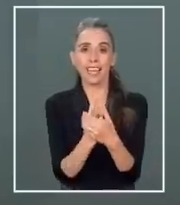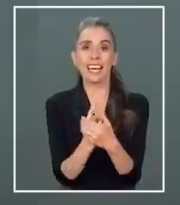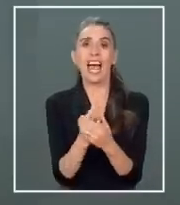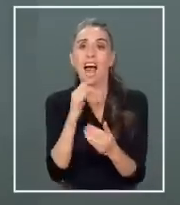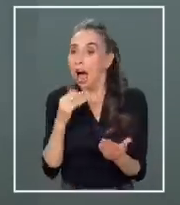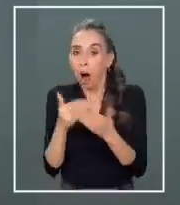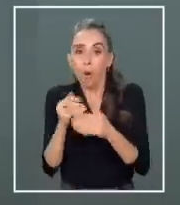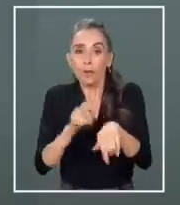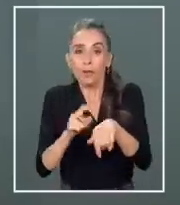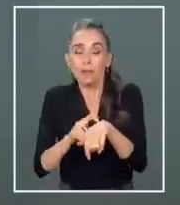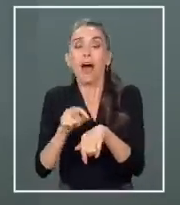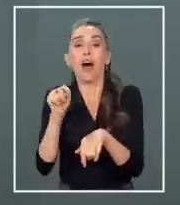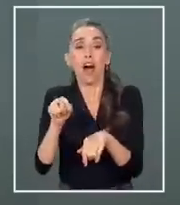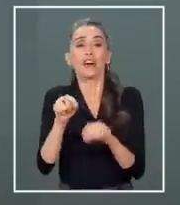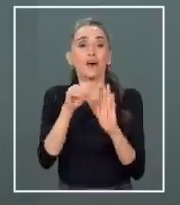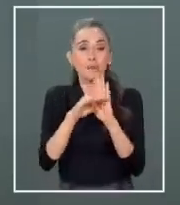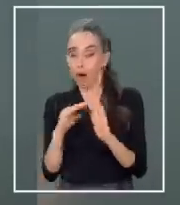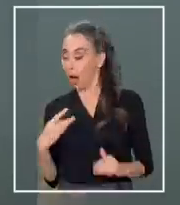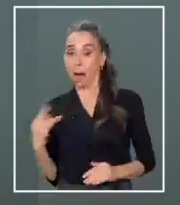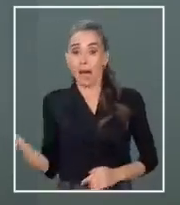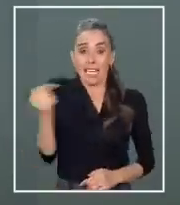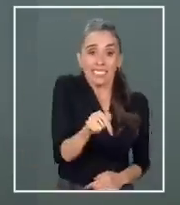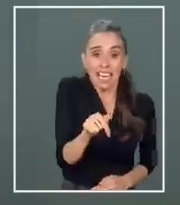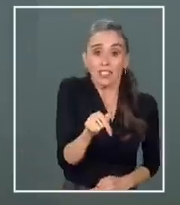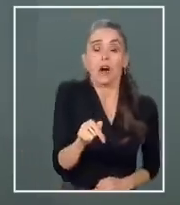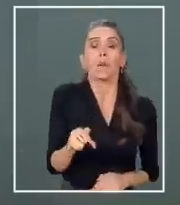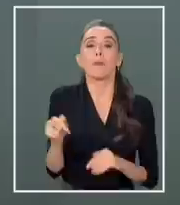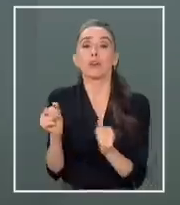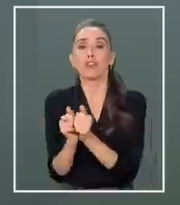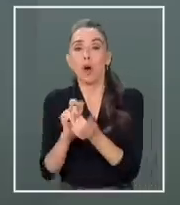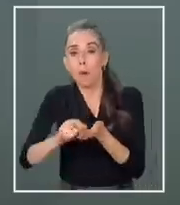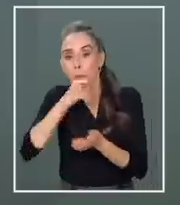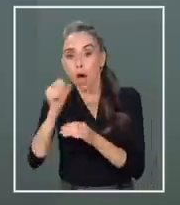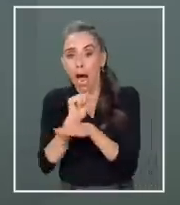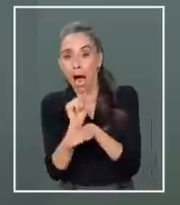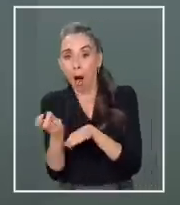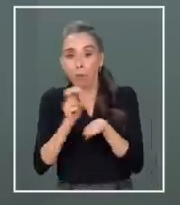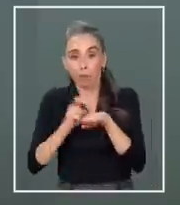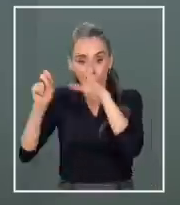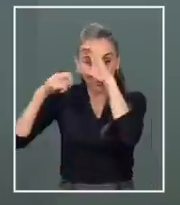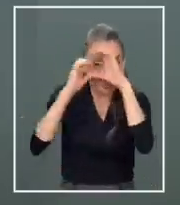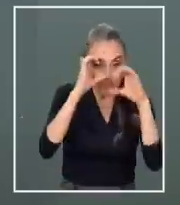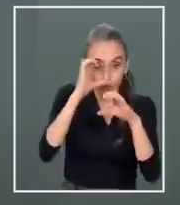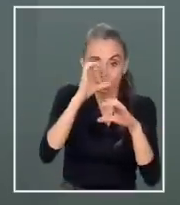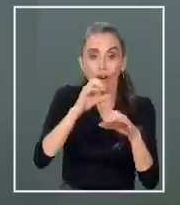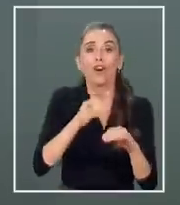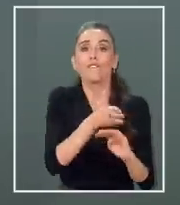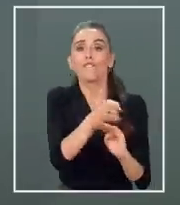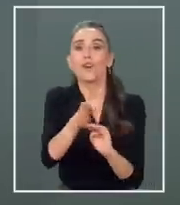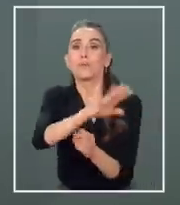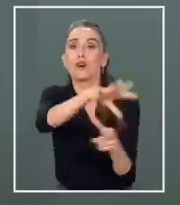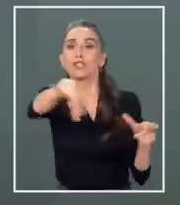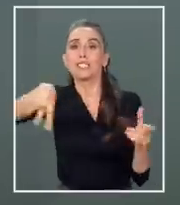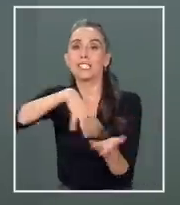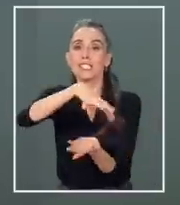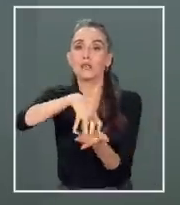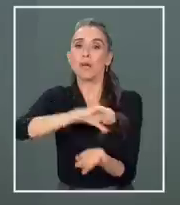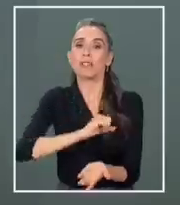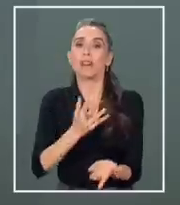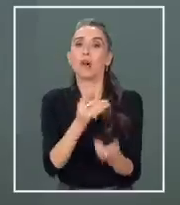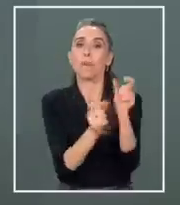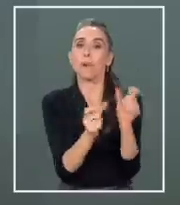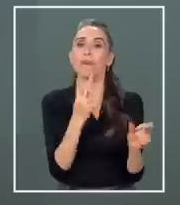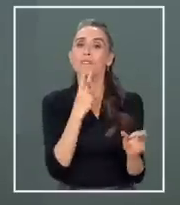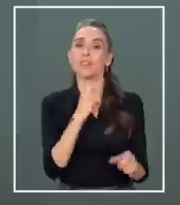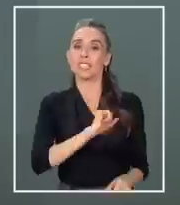programa, porque salimos con un equipo móvil a recorrer la ciudad de Santiago para ver cómo va a ser la recepción que la ciudad de Santiago le va a